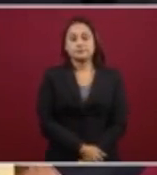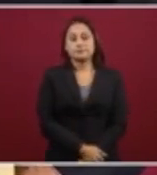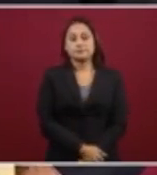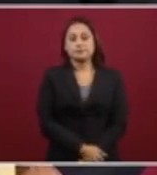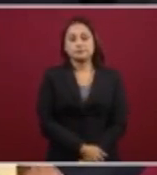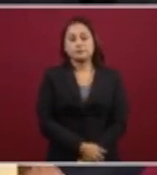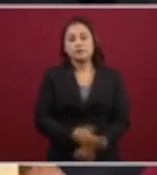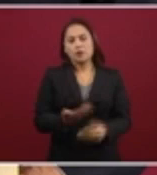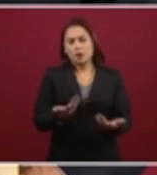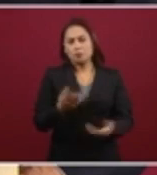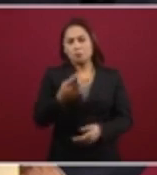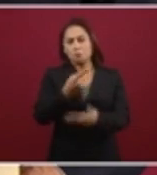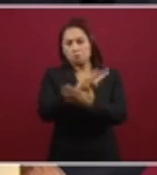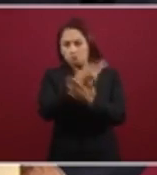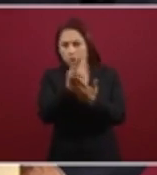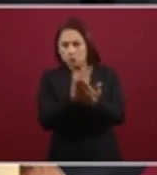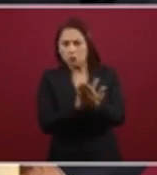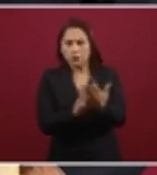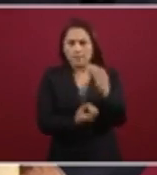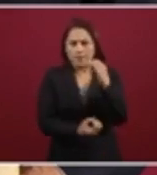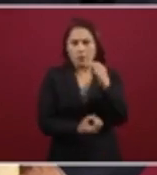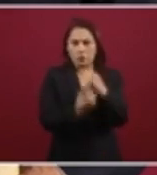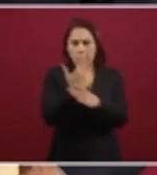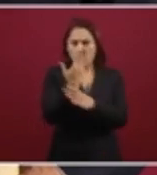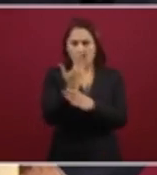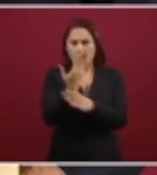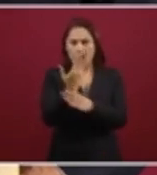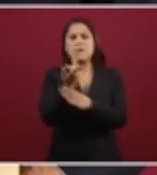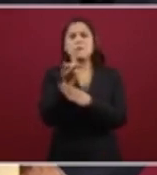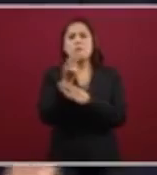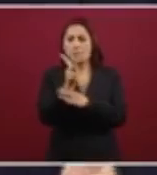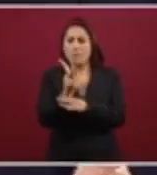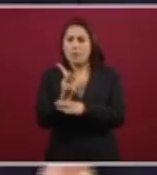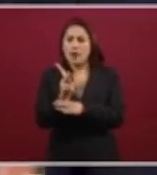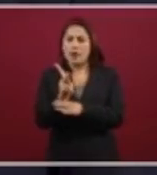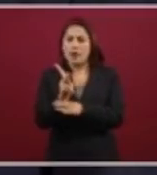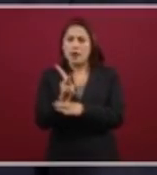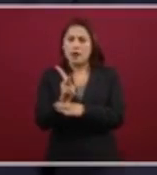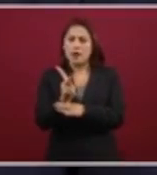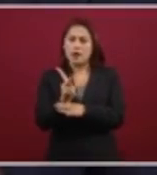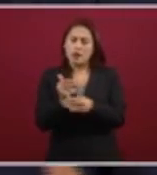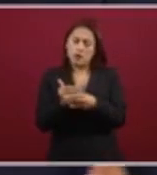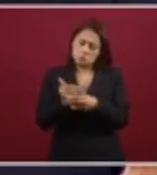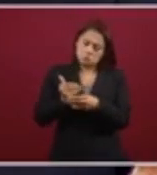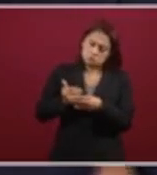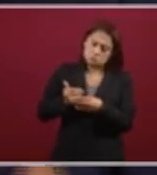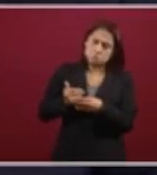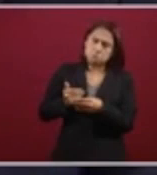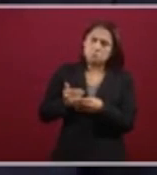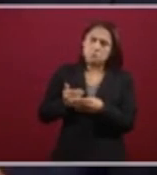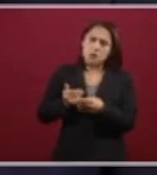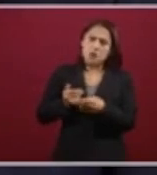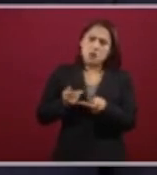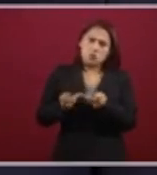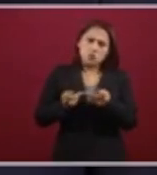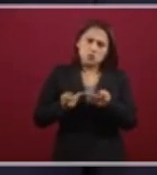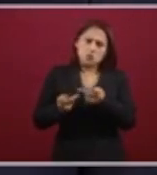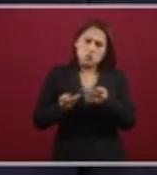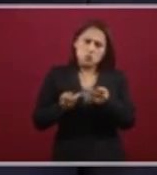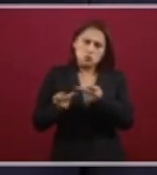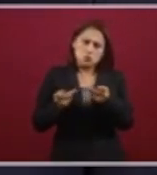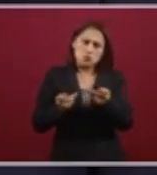nuevo, aunque ya se venía llevando a cabo por el gobierno del estado desde hace muchos